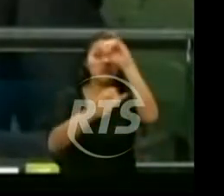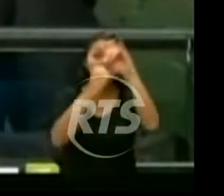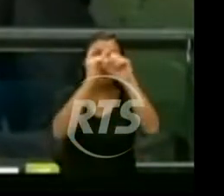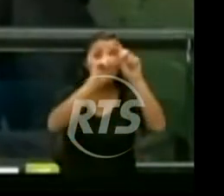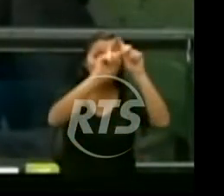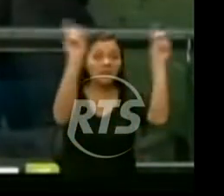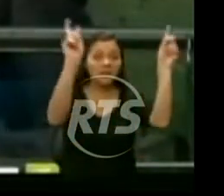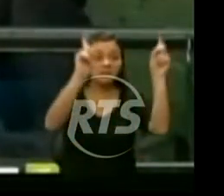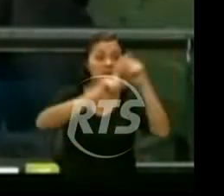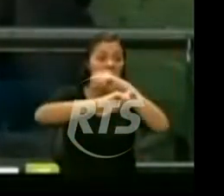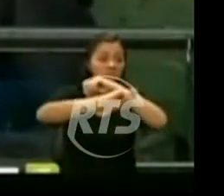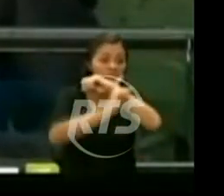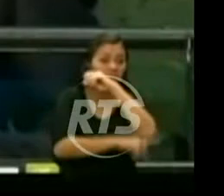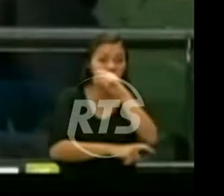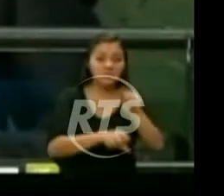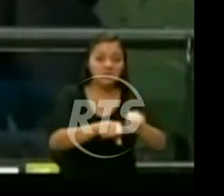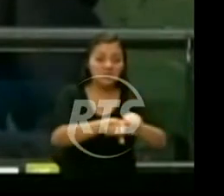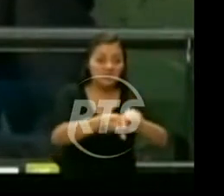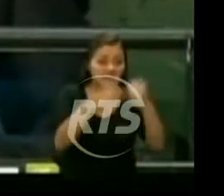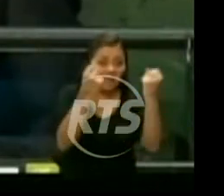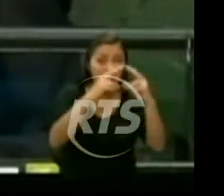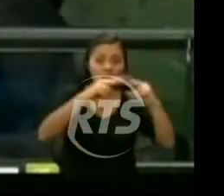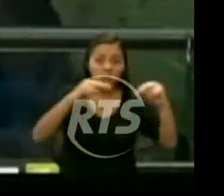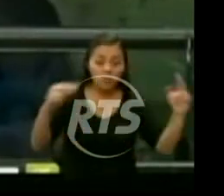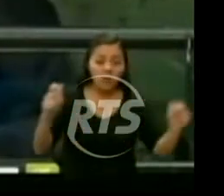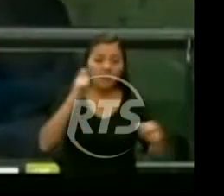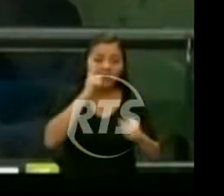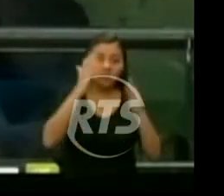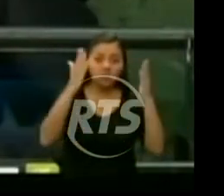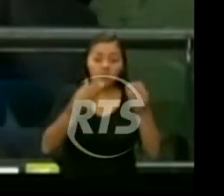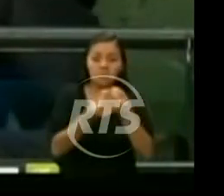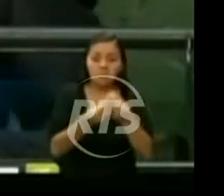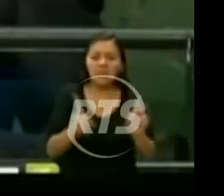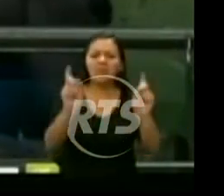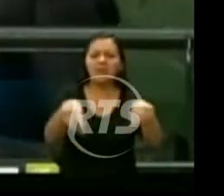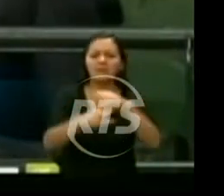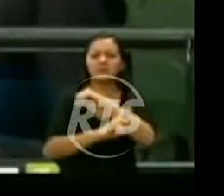cuando vulneren los derechos humanos o cuando atenten contra la naturaleza.